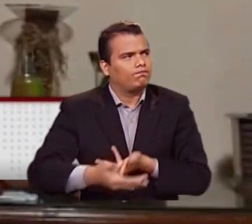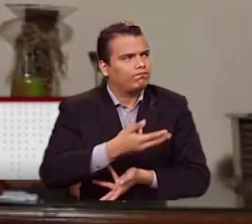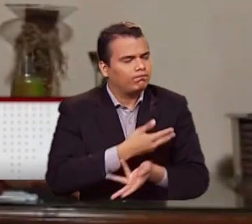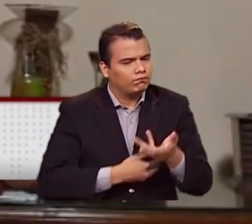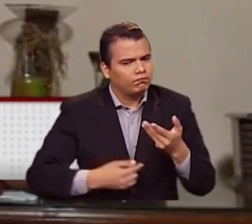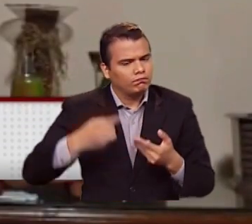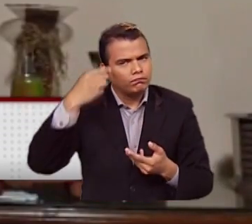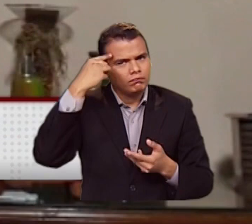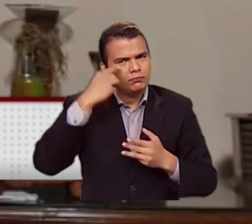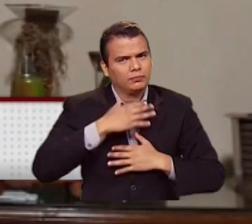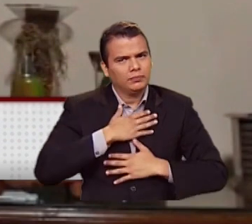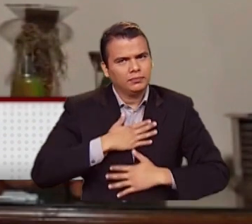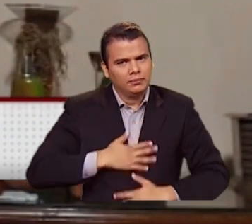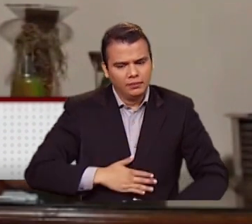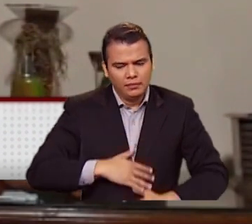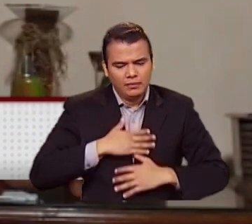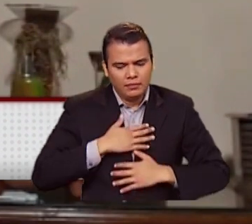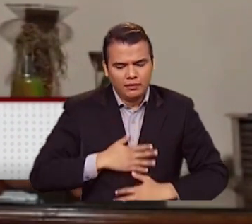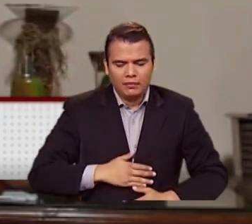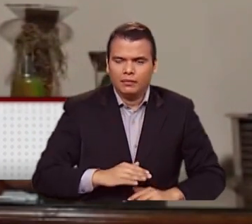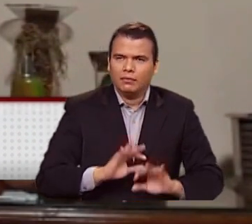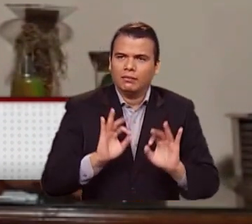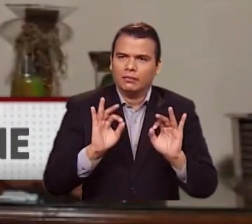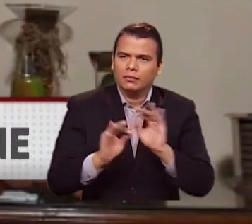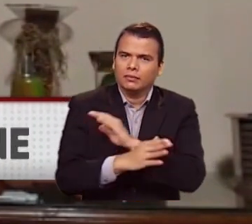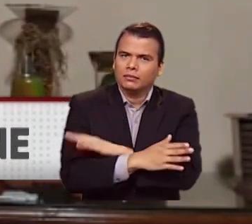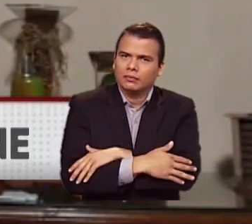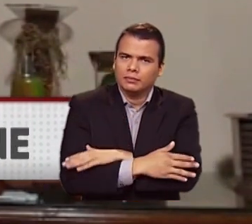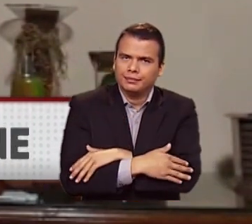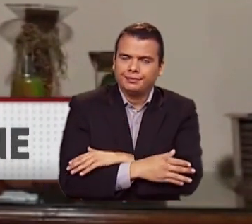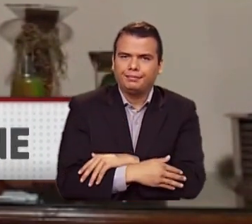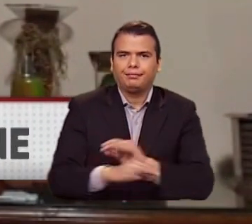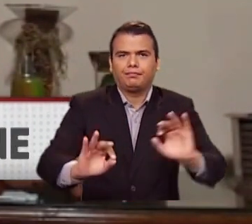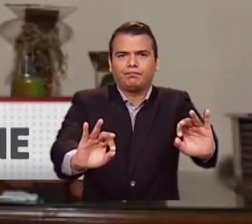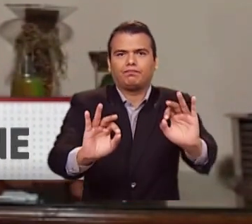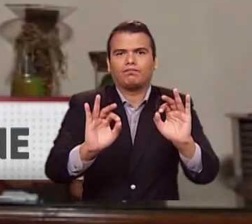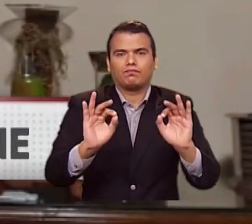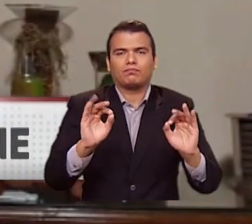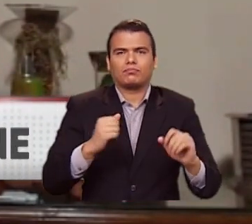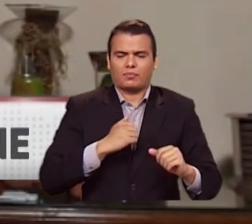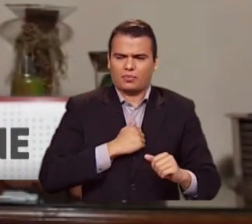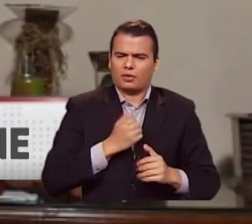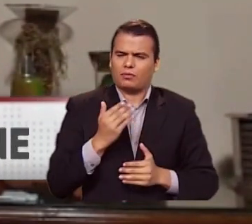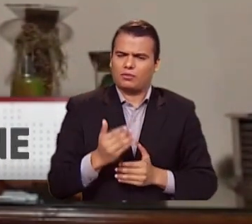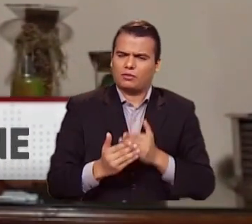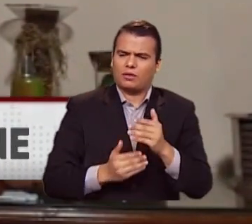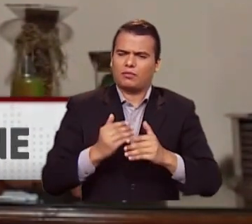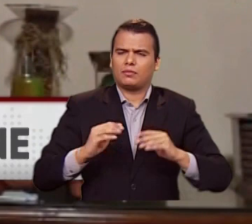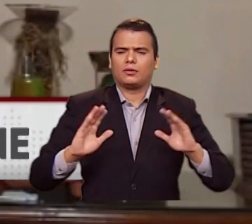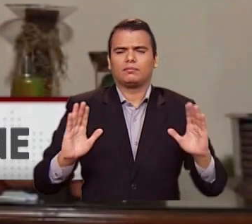solamente sea el estar en casa, sino el crecer espiritualmente.